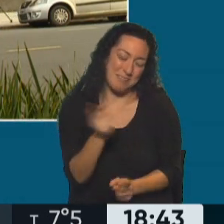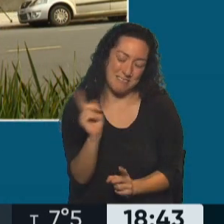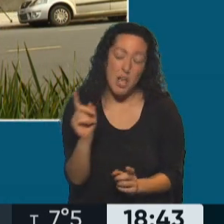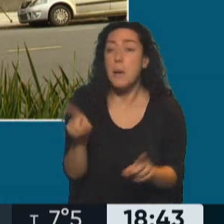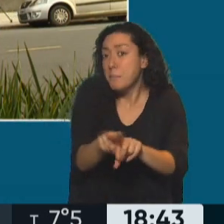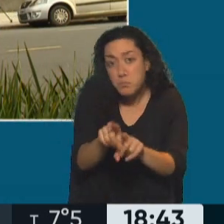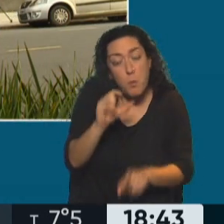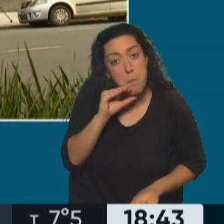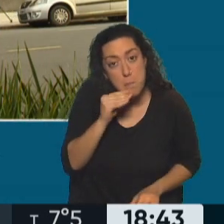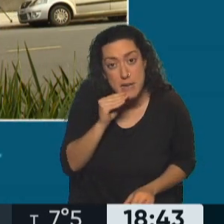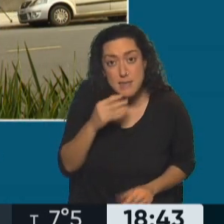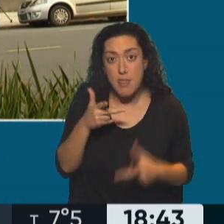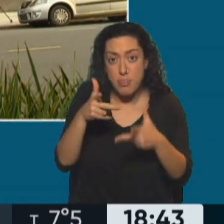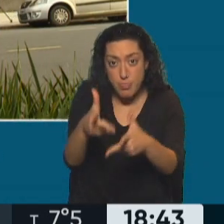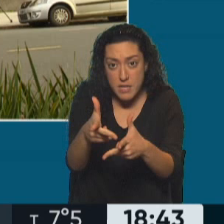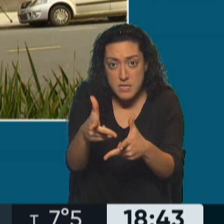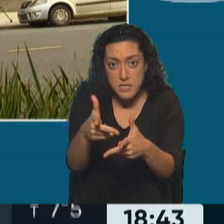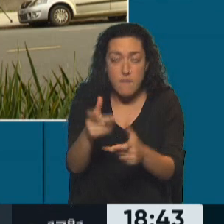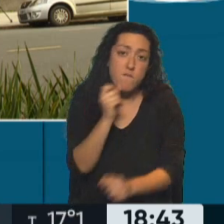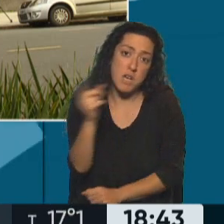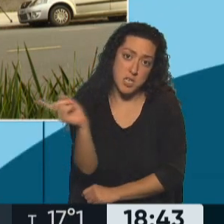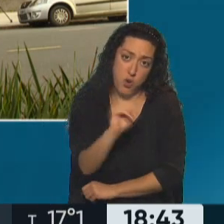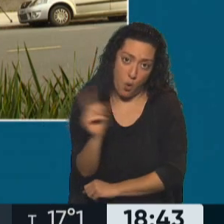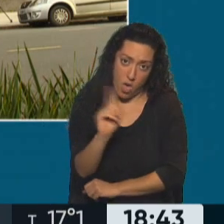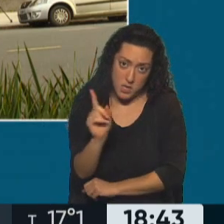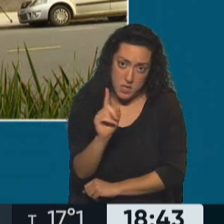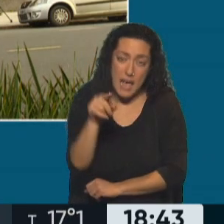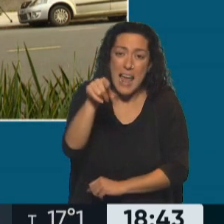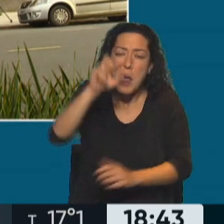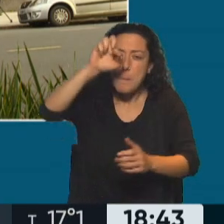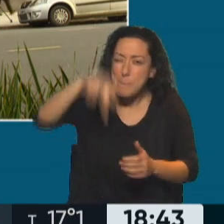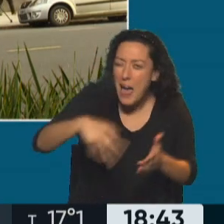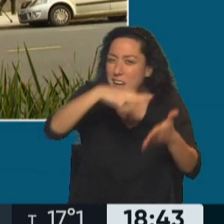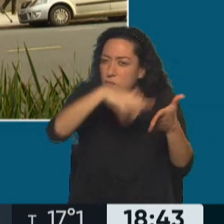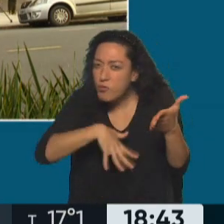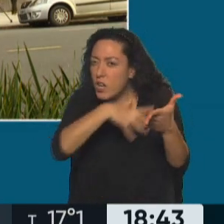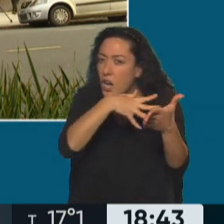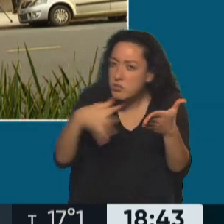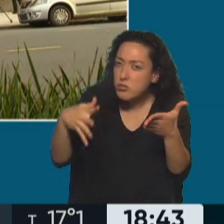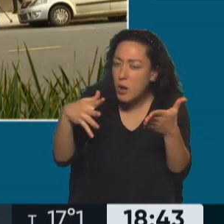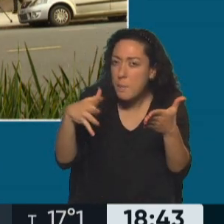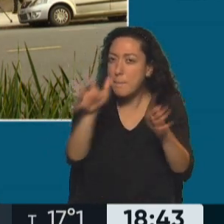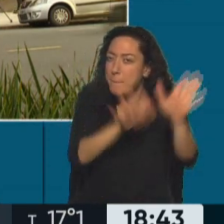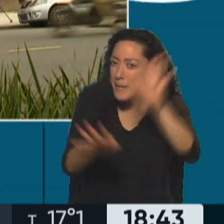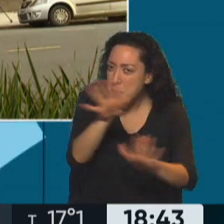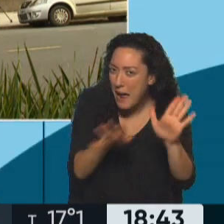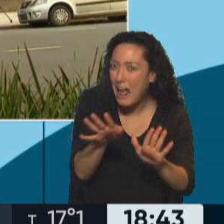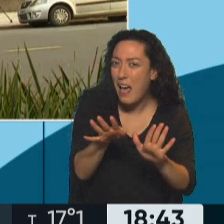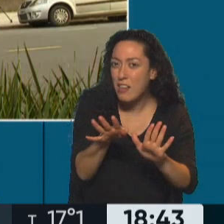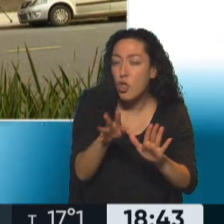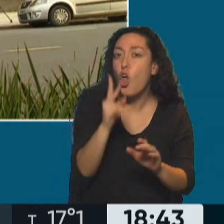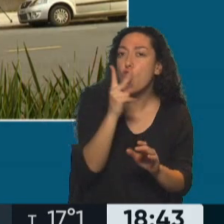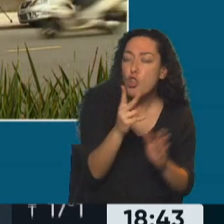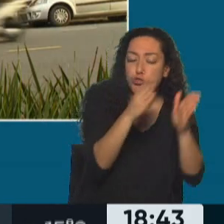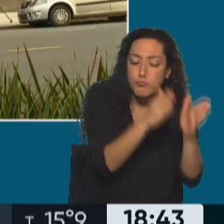Massa, que no es un problema sencillo. Él está armando una hoja de ruta que yo creo que tiene dos grandes momentos y